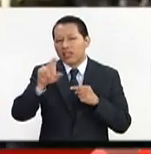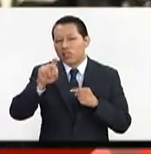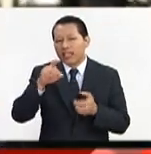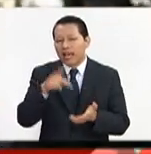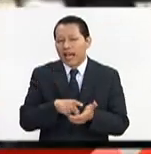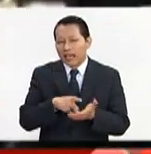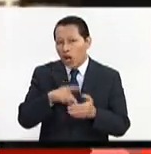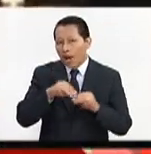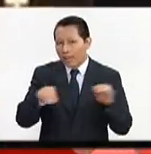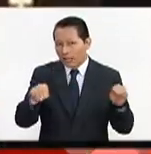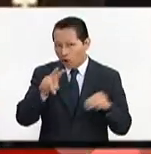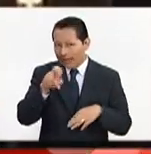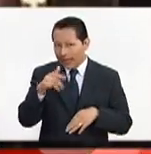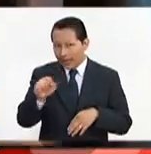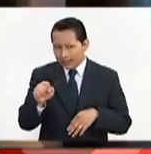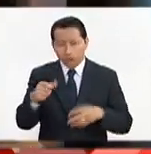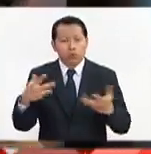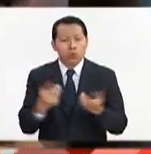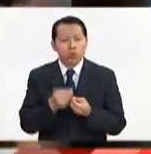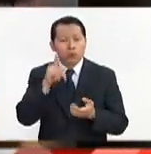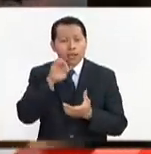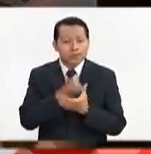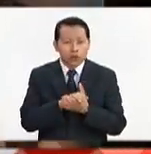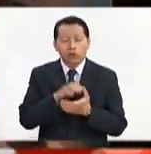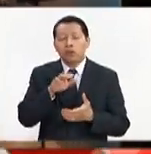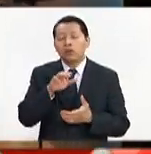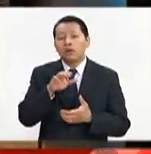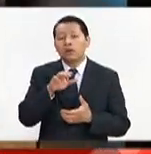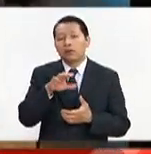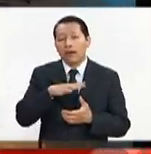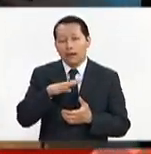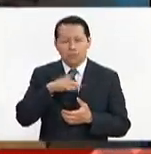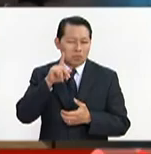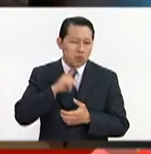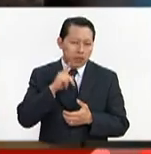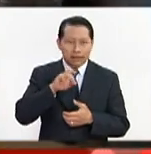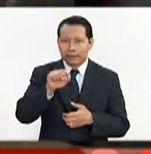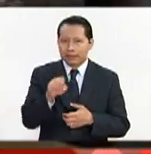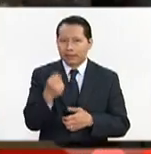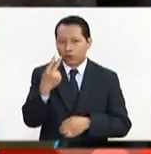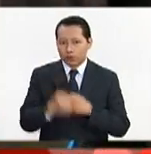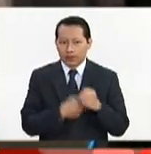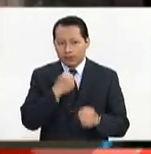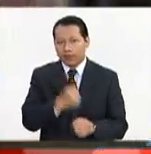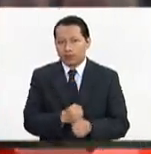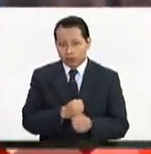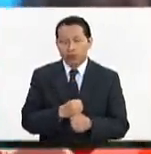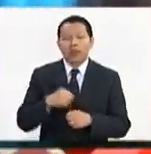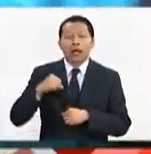kilómetros de Las Vegas. Vivía junto con su esposa Mary Blow Dangley, de 62 años, a